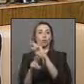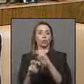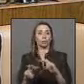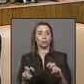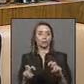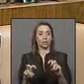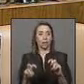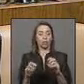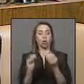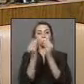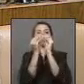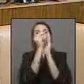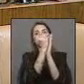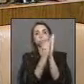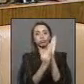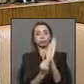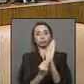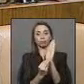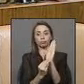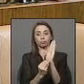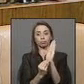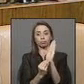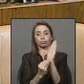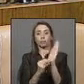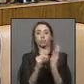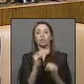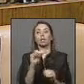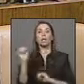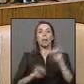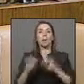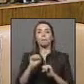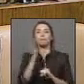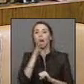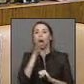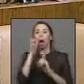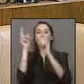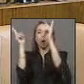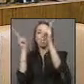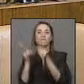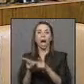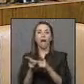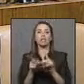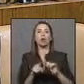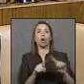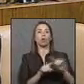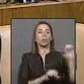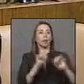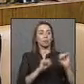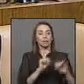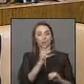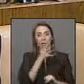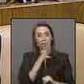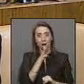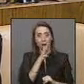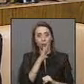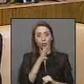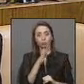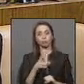respecto a la situación de Aguas del Valle y otras empresas sanitarias. Y por eso